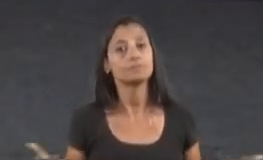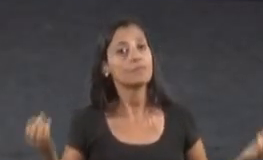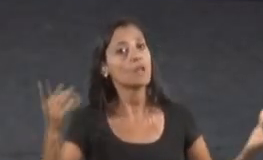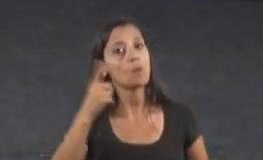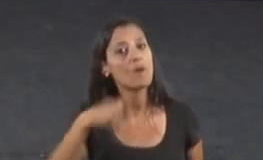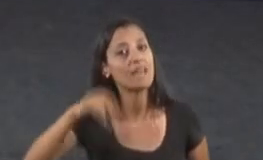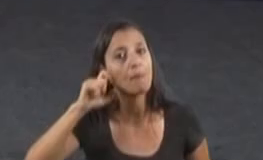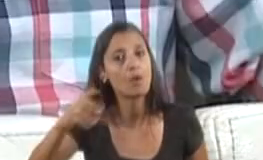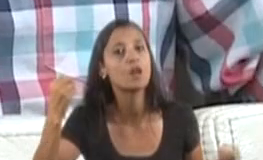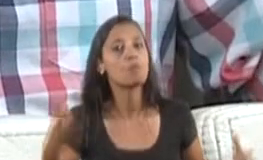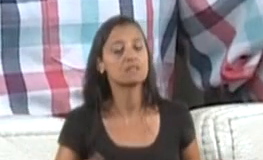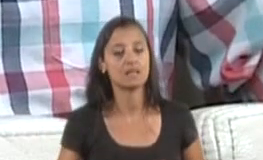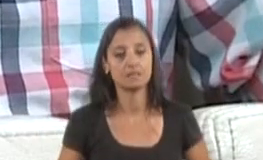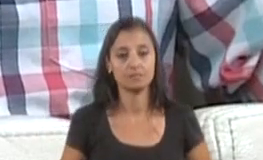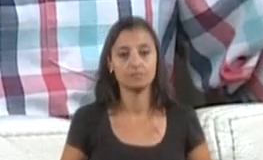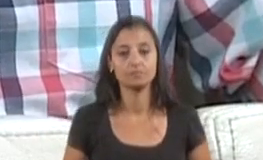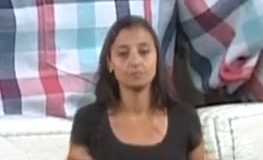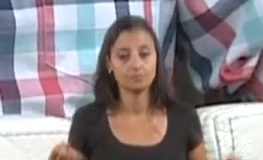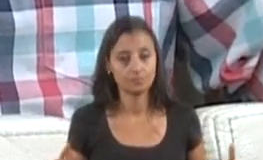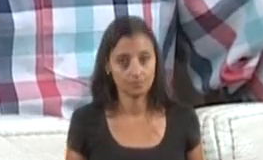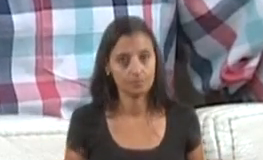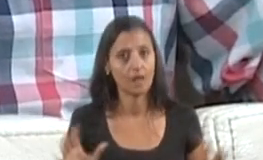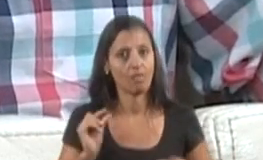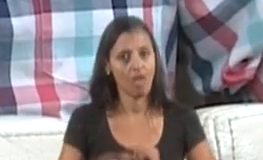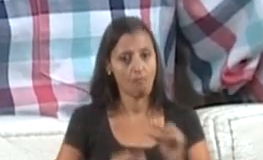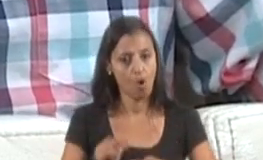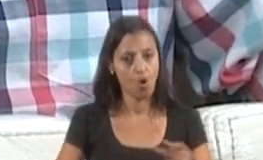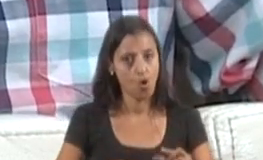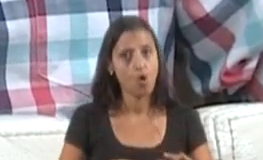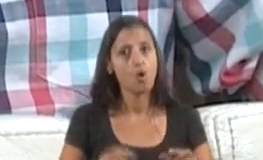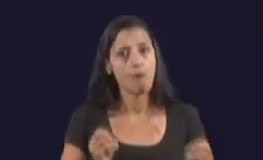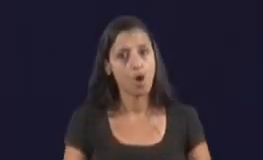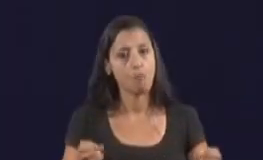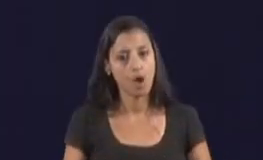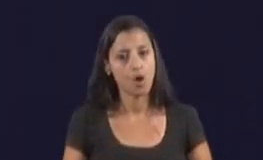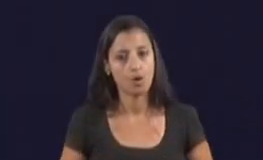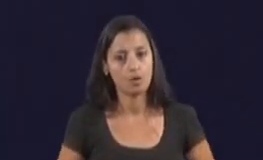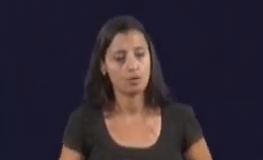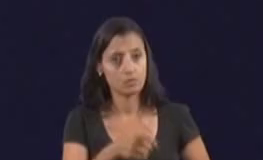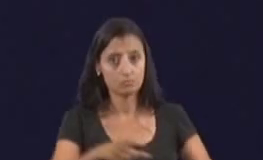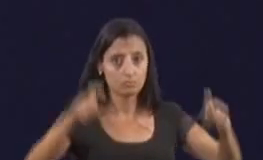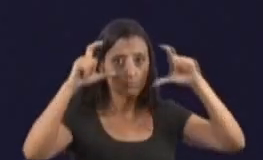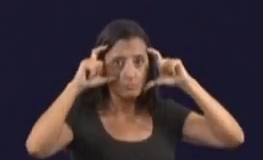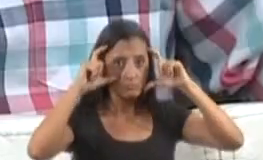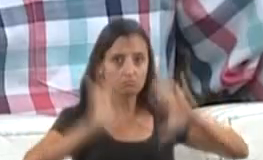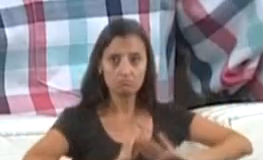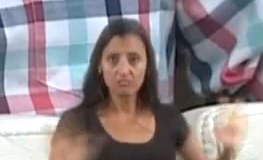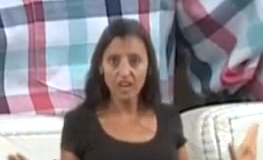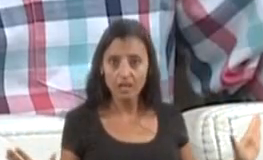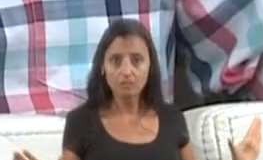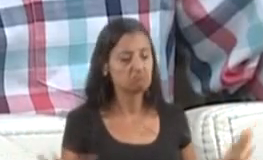Buen día, Manuel. ¿Cómo le va? Bien, bien, superando la lucha. Bueno, pero no usa más lentes. No, por